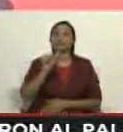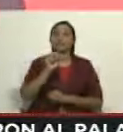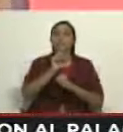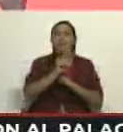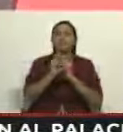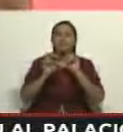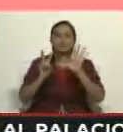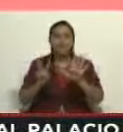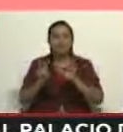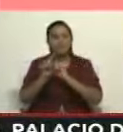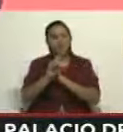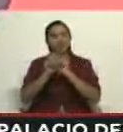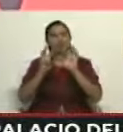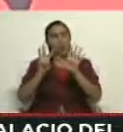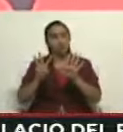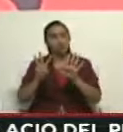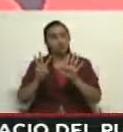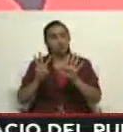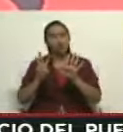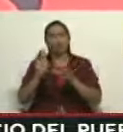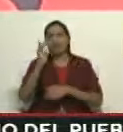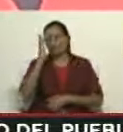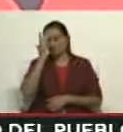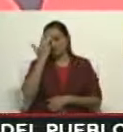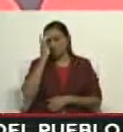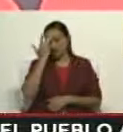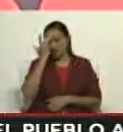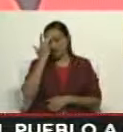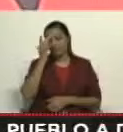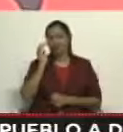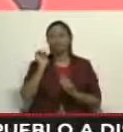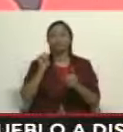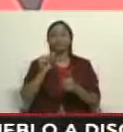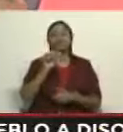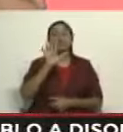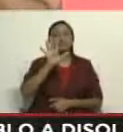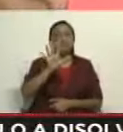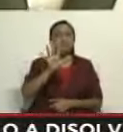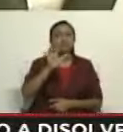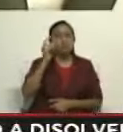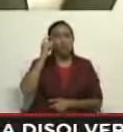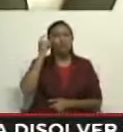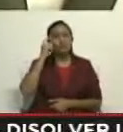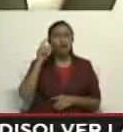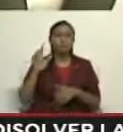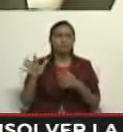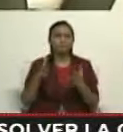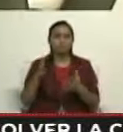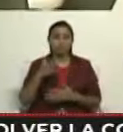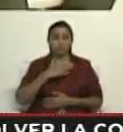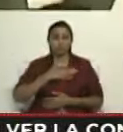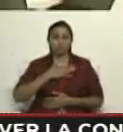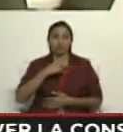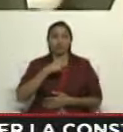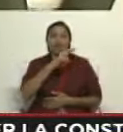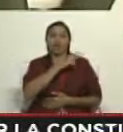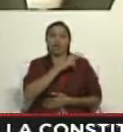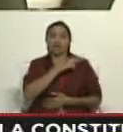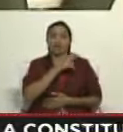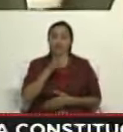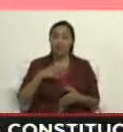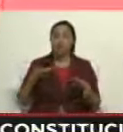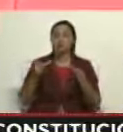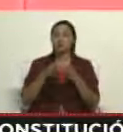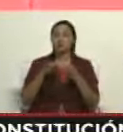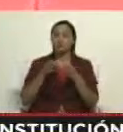27 y 28 de febrero del 89, primero, 2 y 3, fueron 5 días. Yo era el jefe del grupo de operaciones